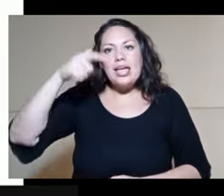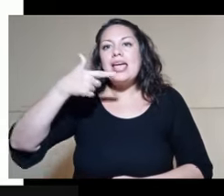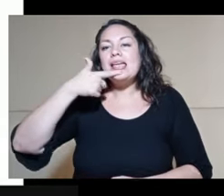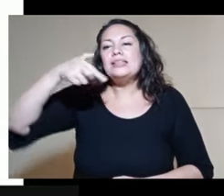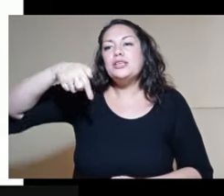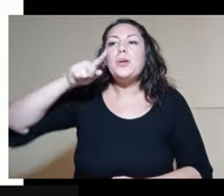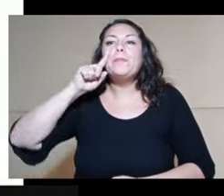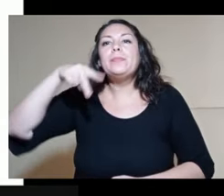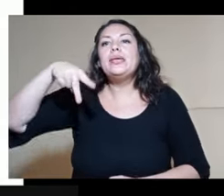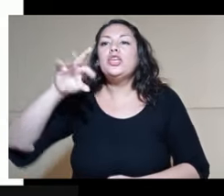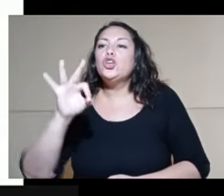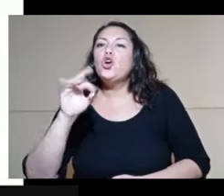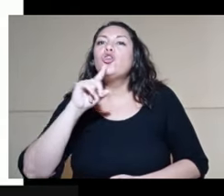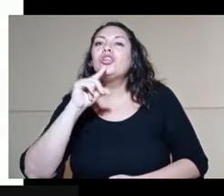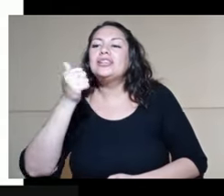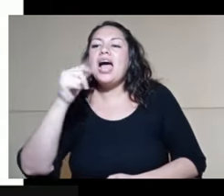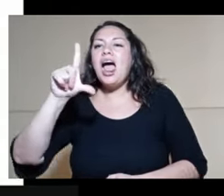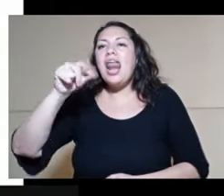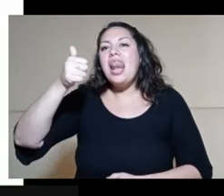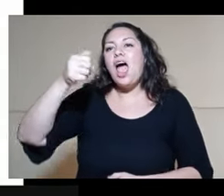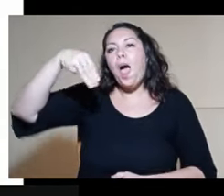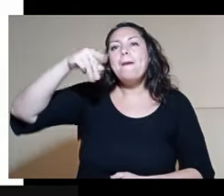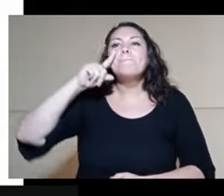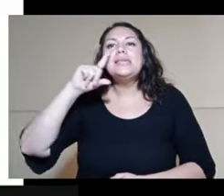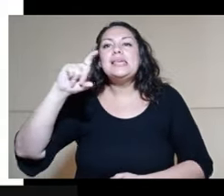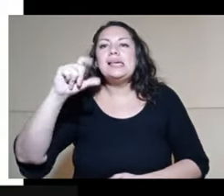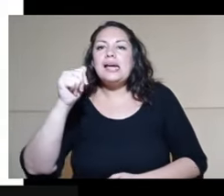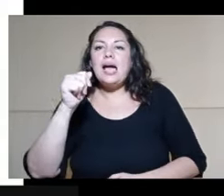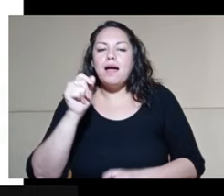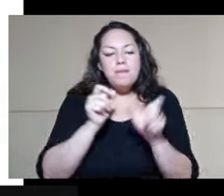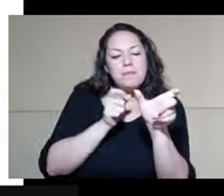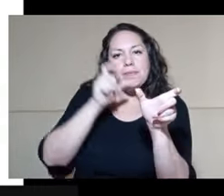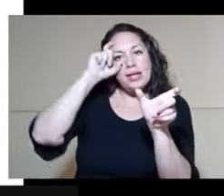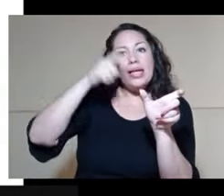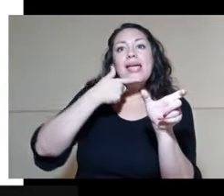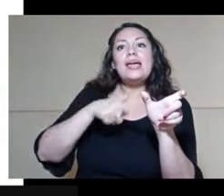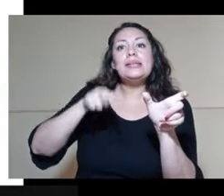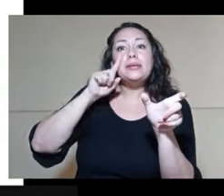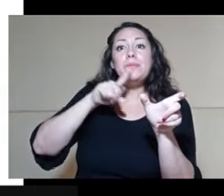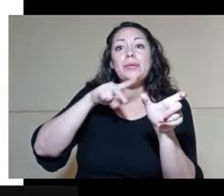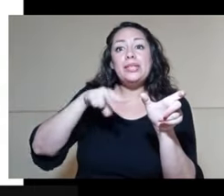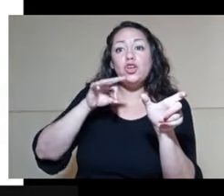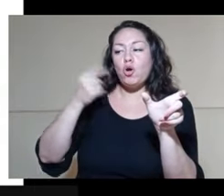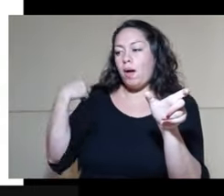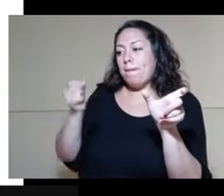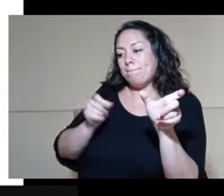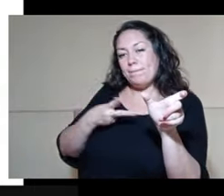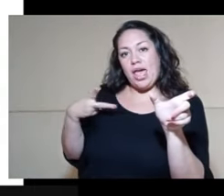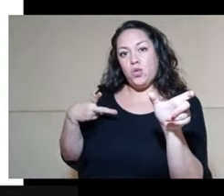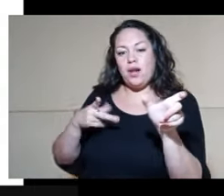La vía espinotalámica, espino, médula, talámica, tálamo, de la médula al tálamo. Las vías espinotalámicas